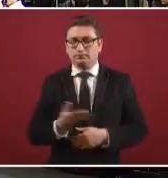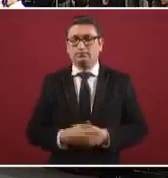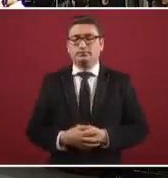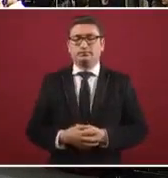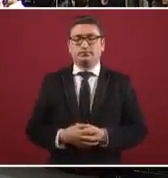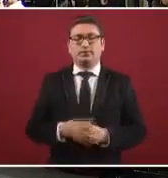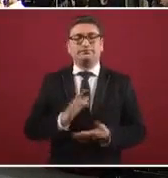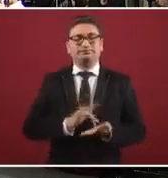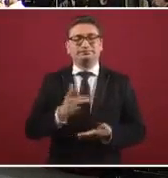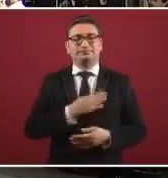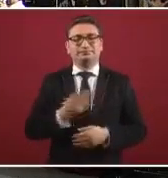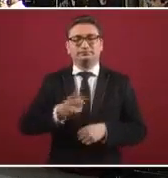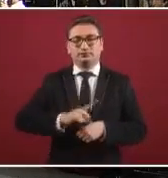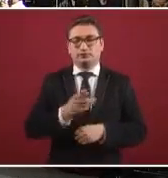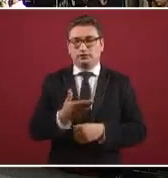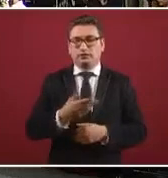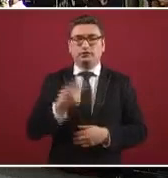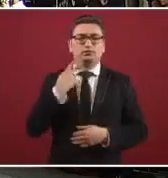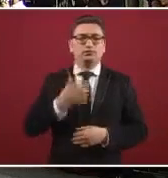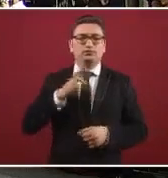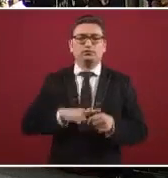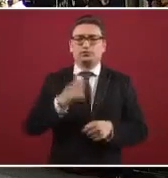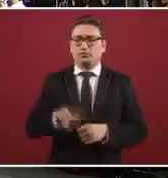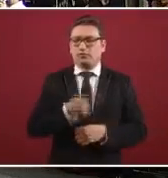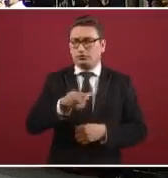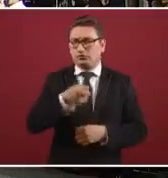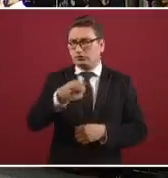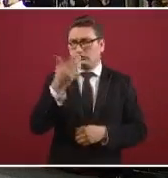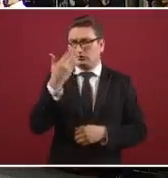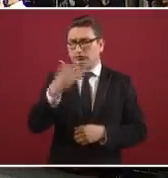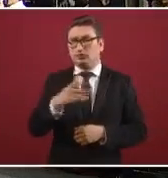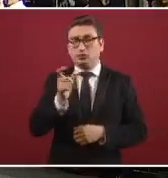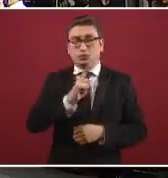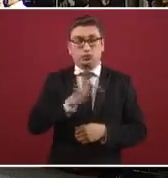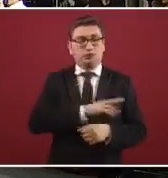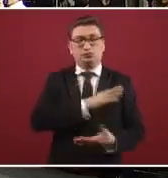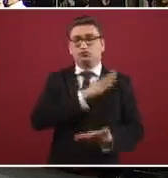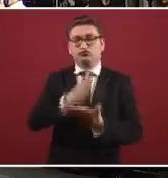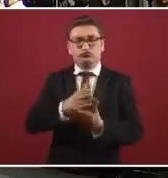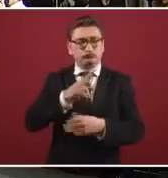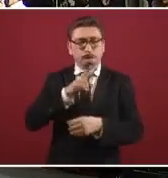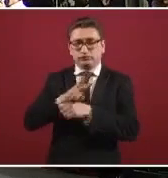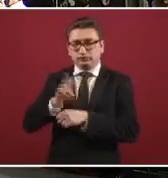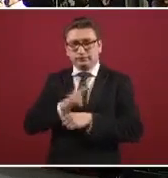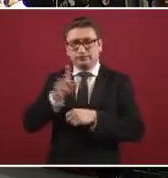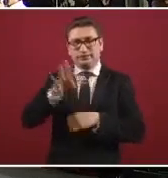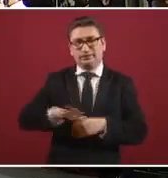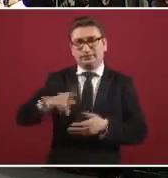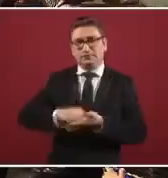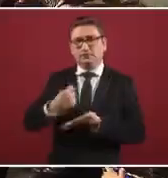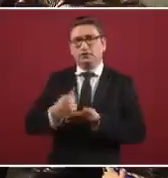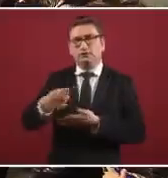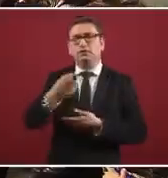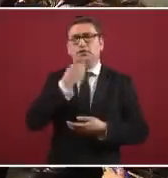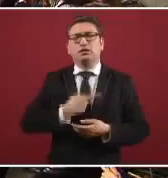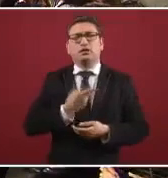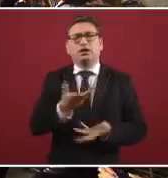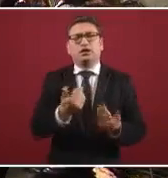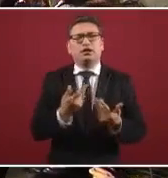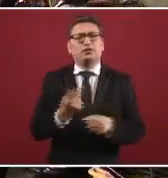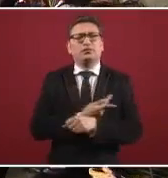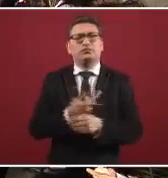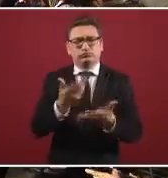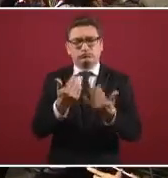Gracias, buenos días. Preguntarle, procurador, exactamente qué encontraron en los operativos que realizaron en Tamaulipas. Si nos puede explicar a detalle si